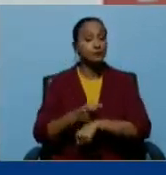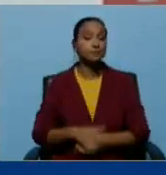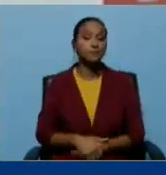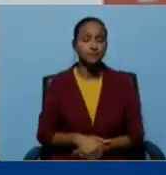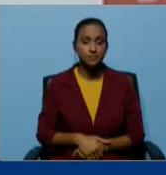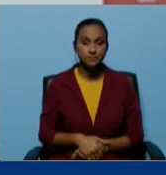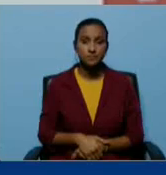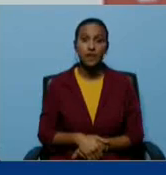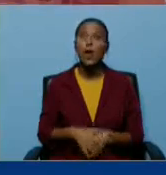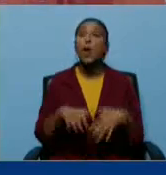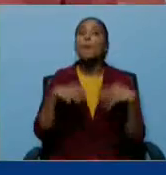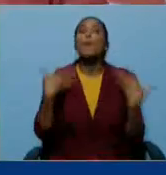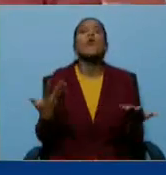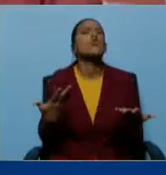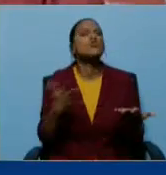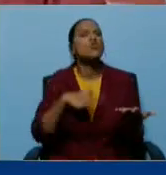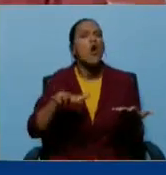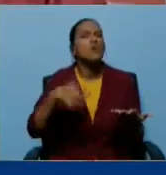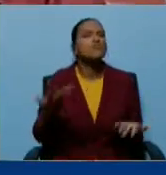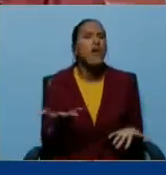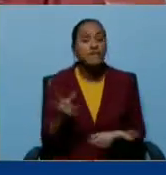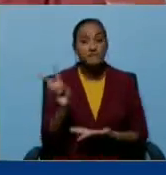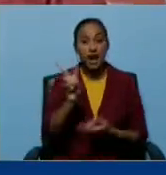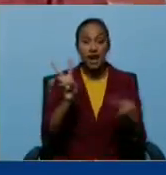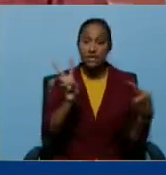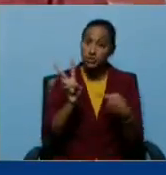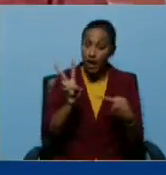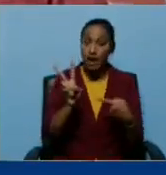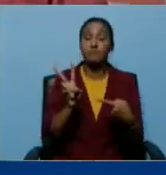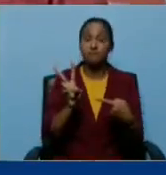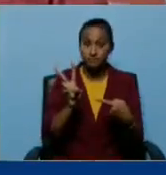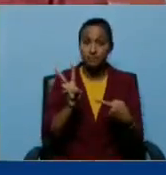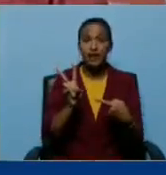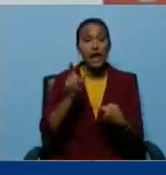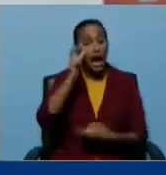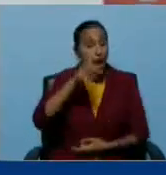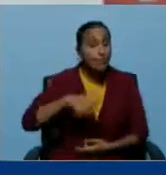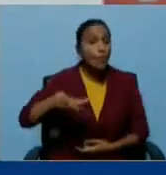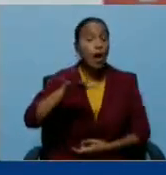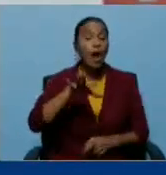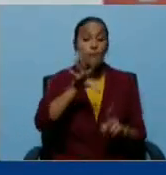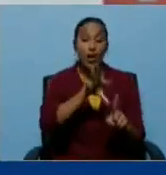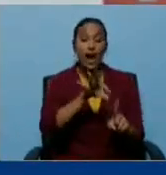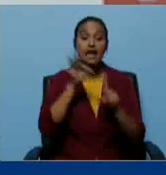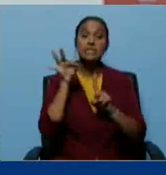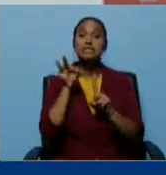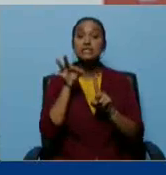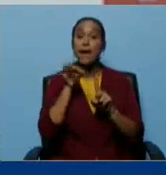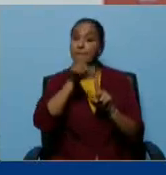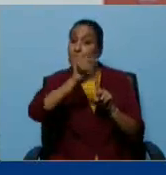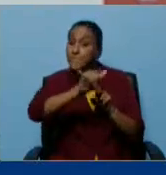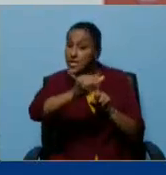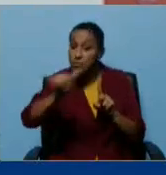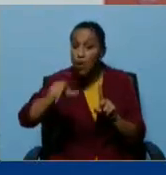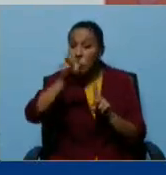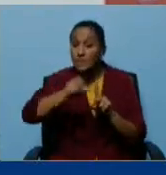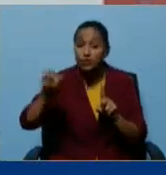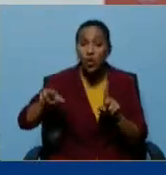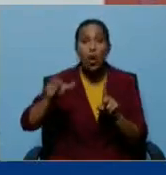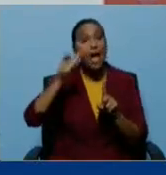el presupuesto de la nación le llega al pueblo, que elige con su voto los proyectos que necesita para su